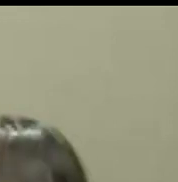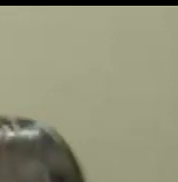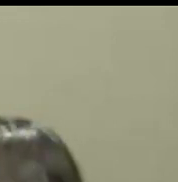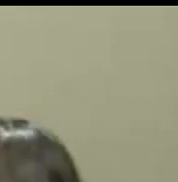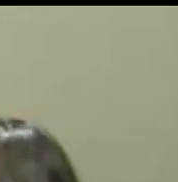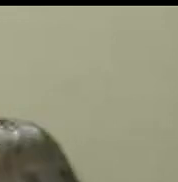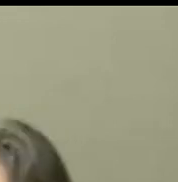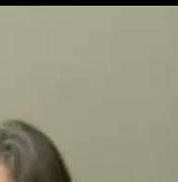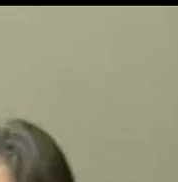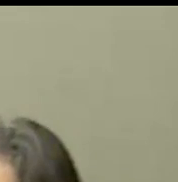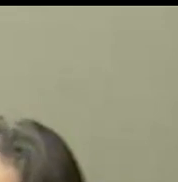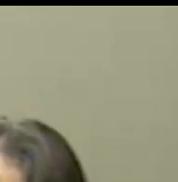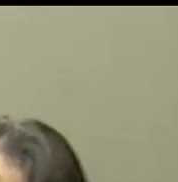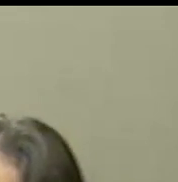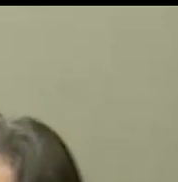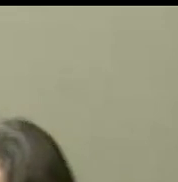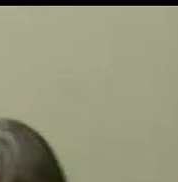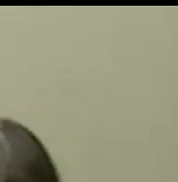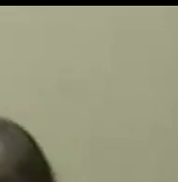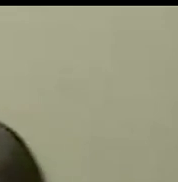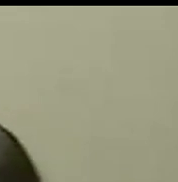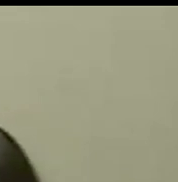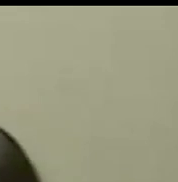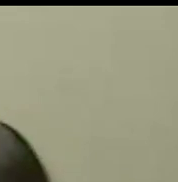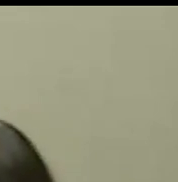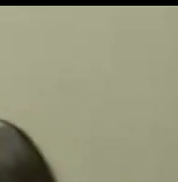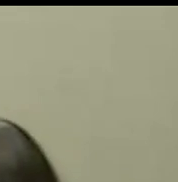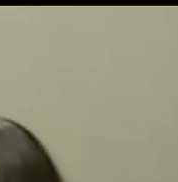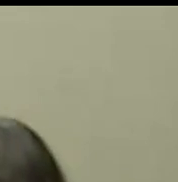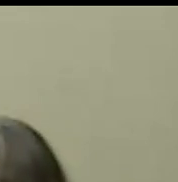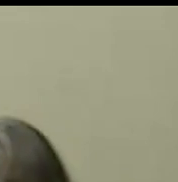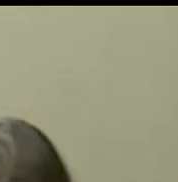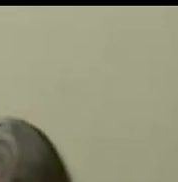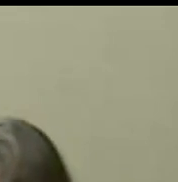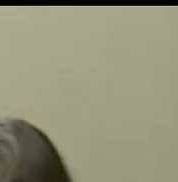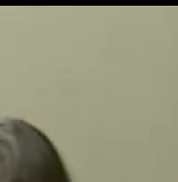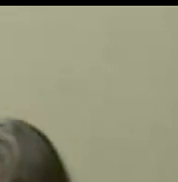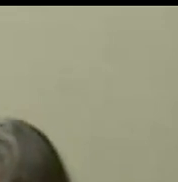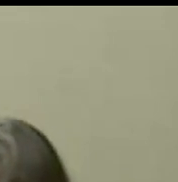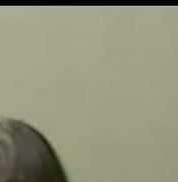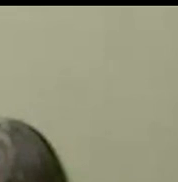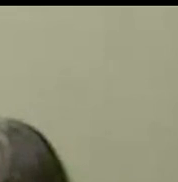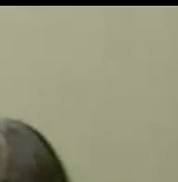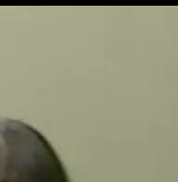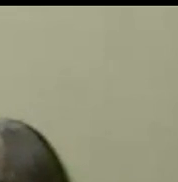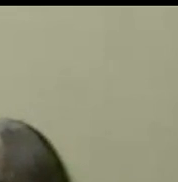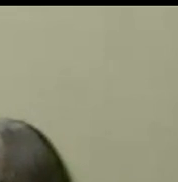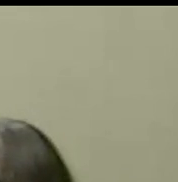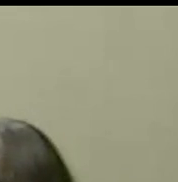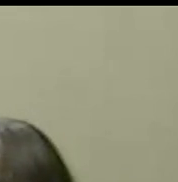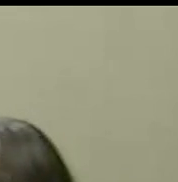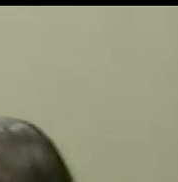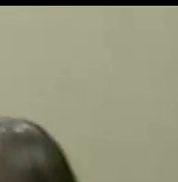entonces compartimos ahí estas motivaciones entonces básicamente